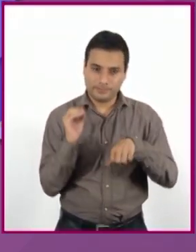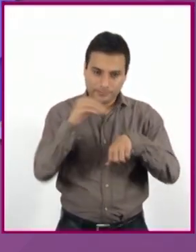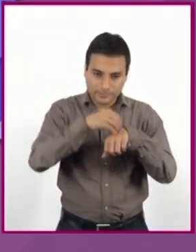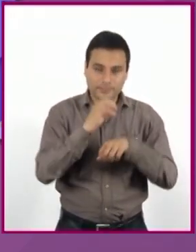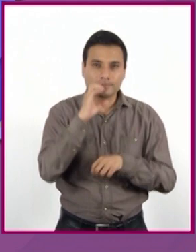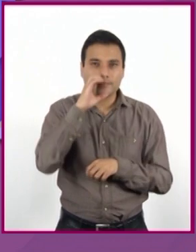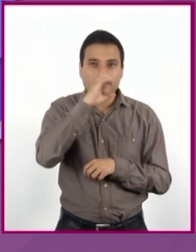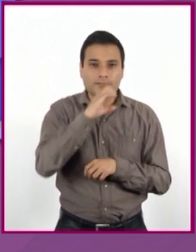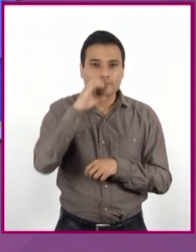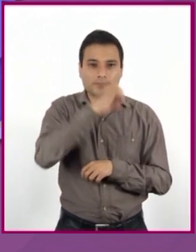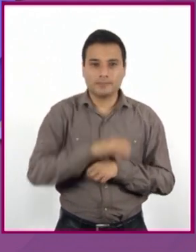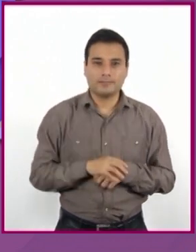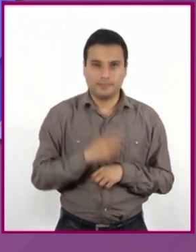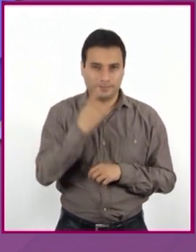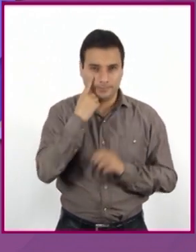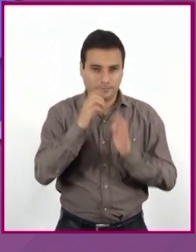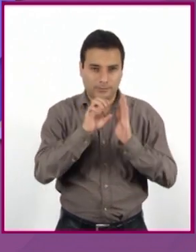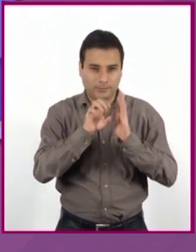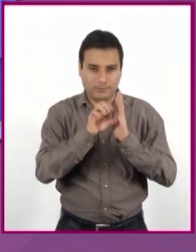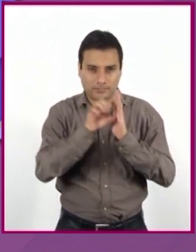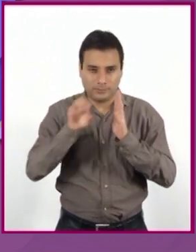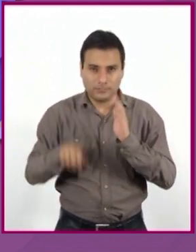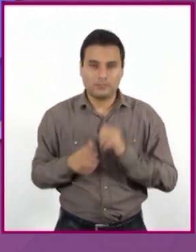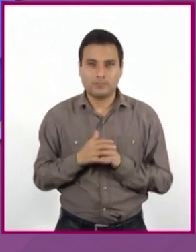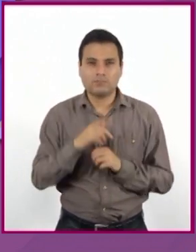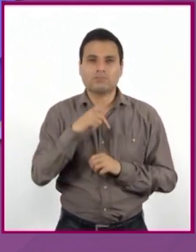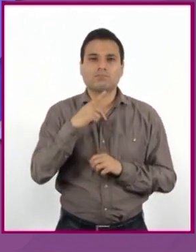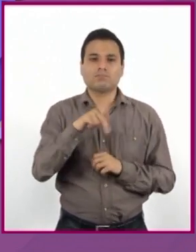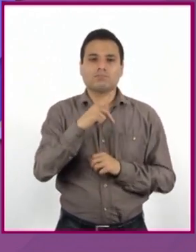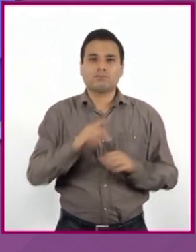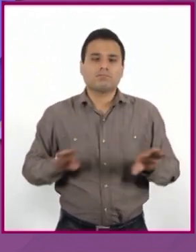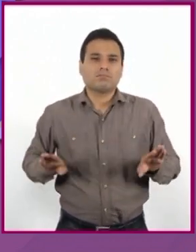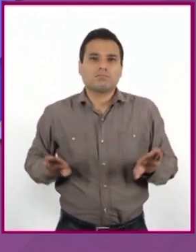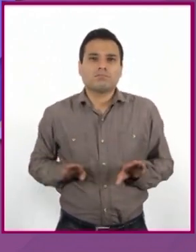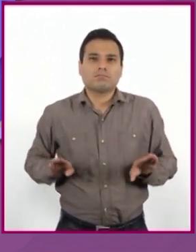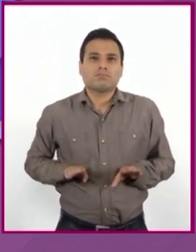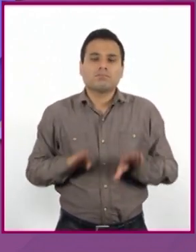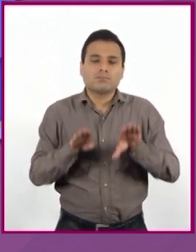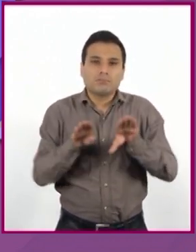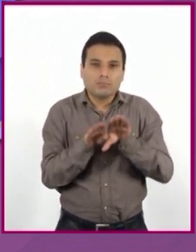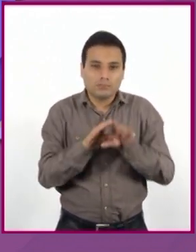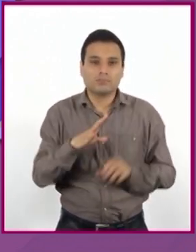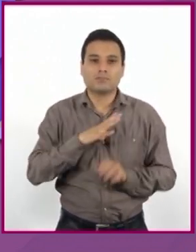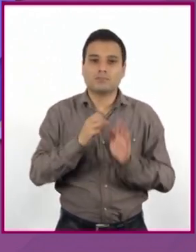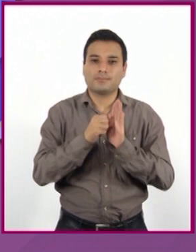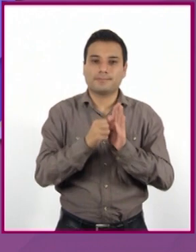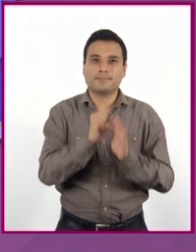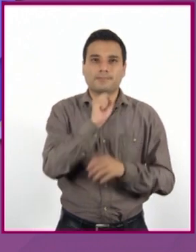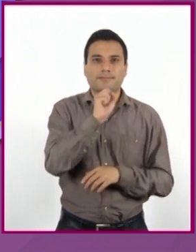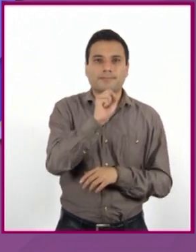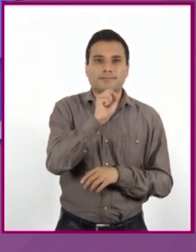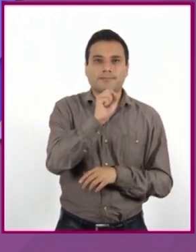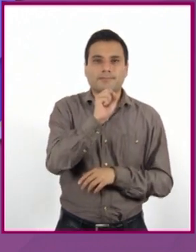estado físico de una sustancia se indica mediante símbolos. Una S, ¿dónde está mi S?